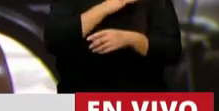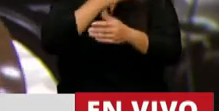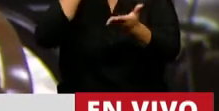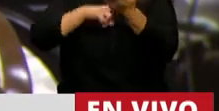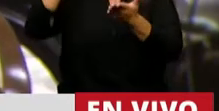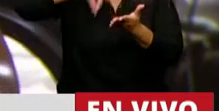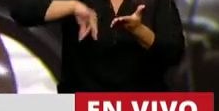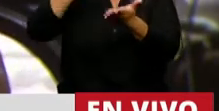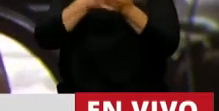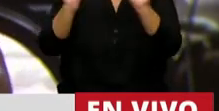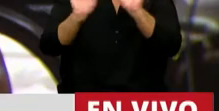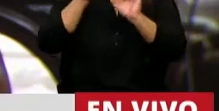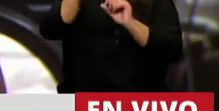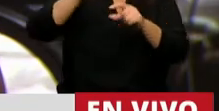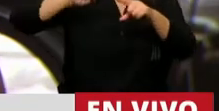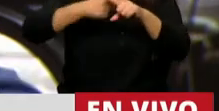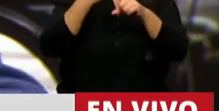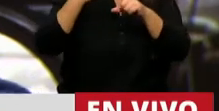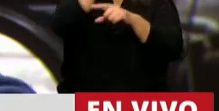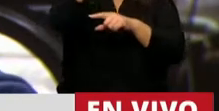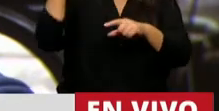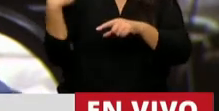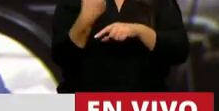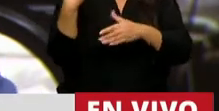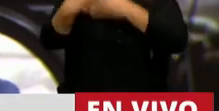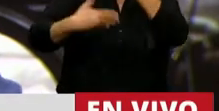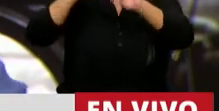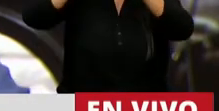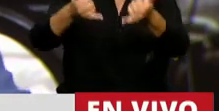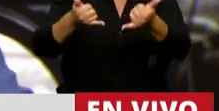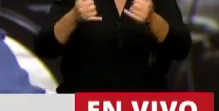esa es parte de una política de Estado que estamos llevando adelante.